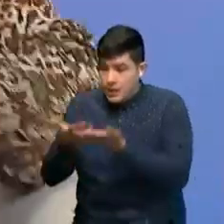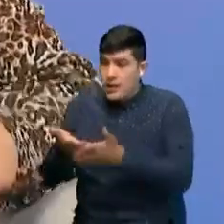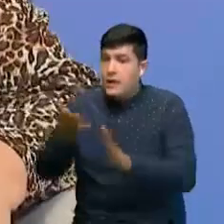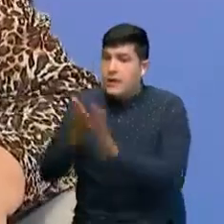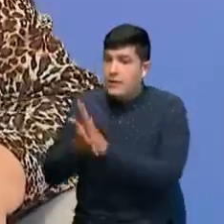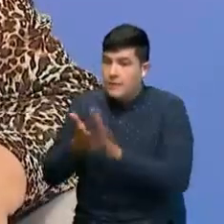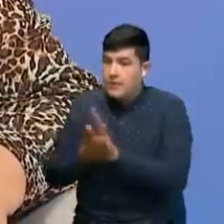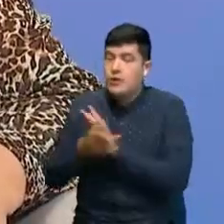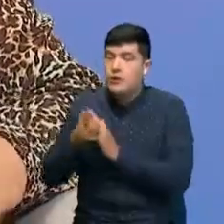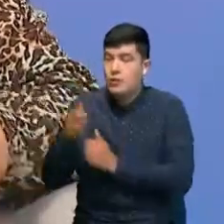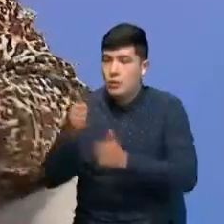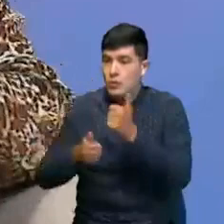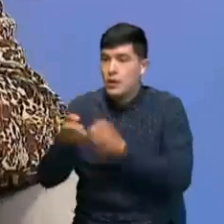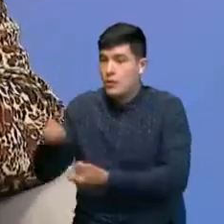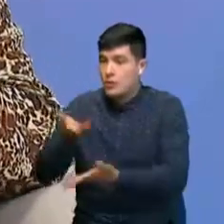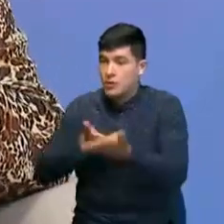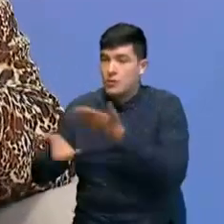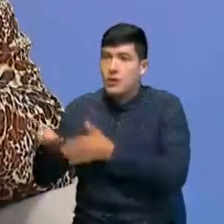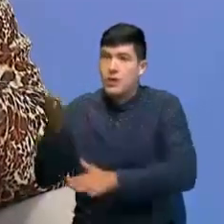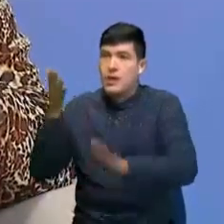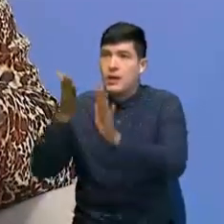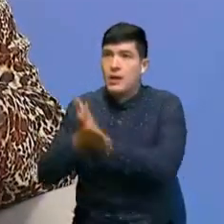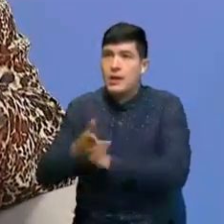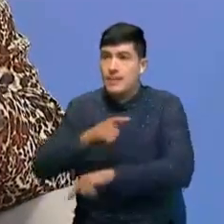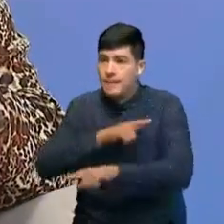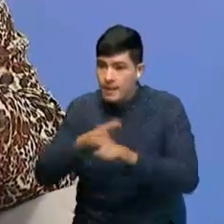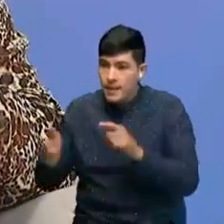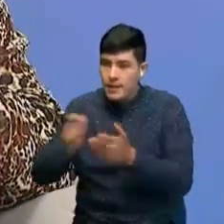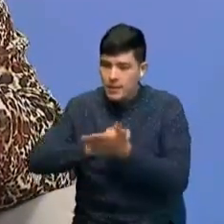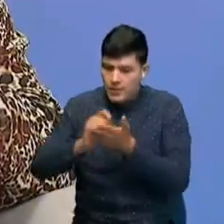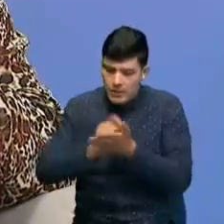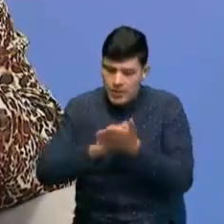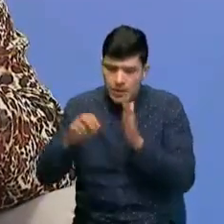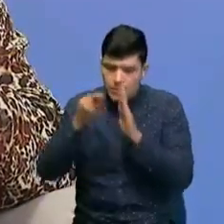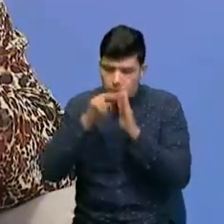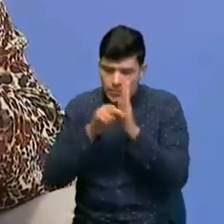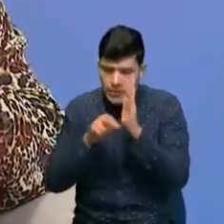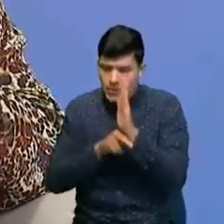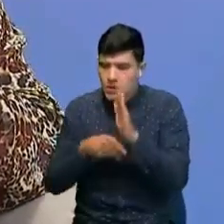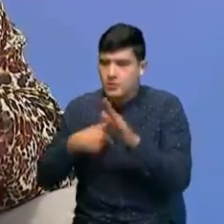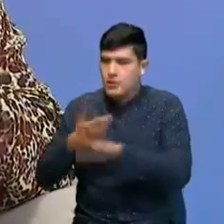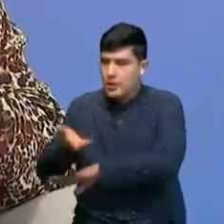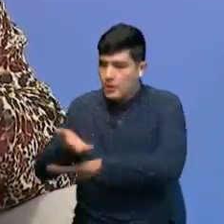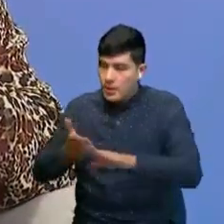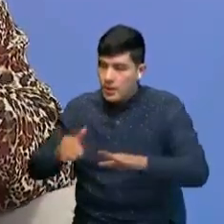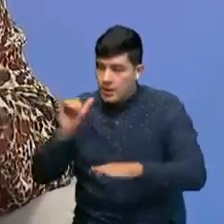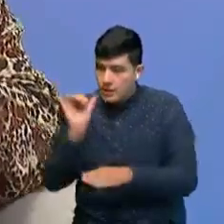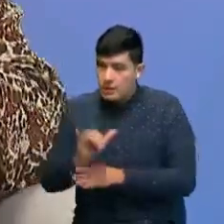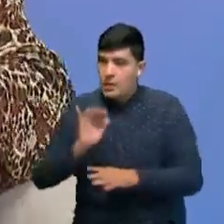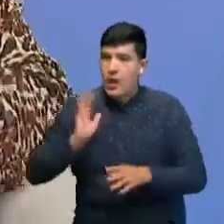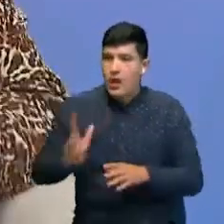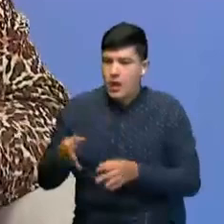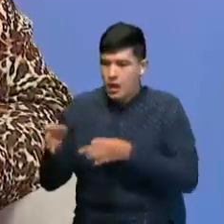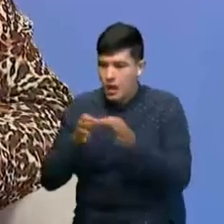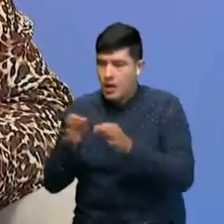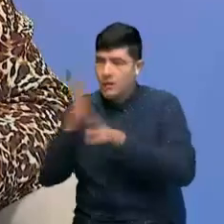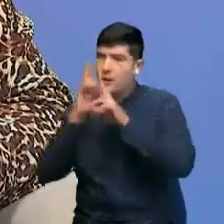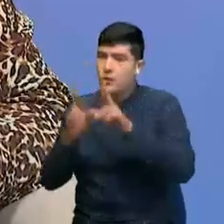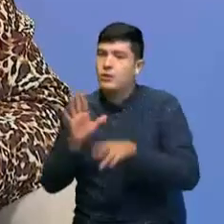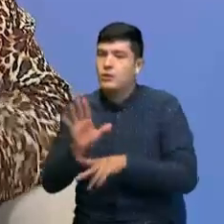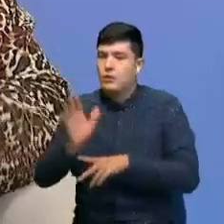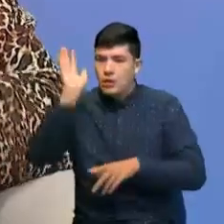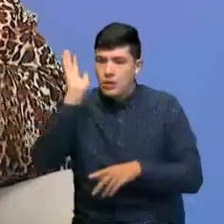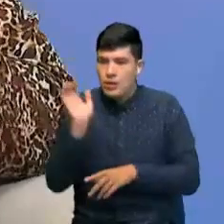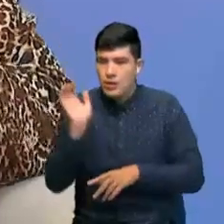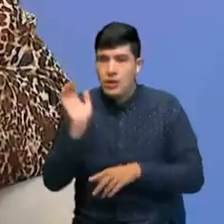usted a pensionar, pero estas son los requisitos que se le exige o así de tal forma se le va a reconocer la